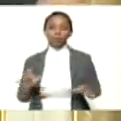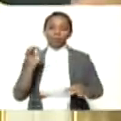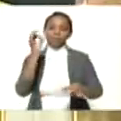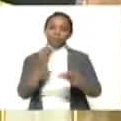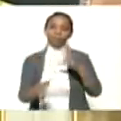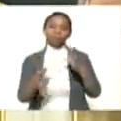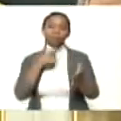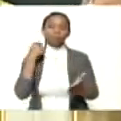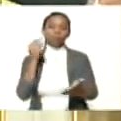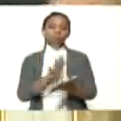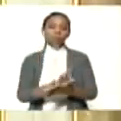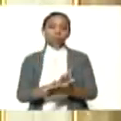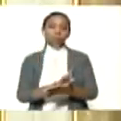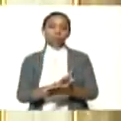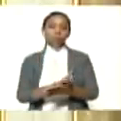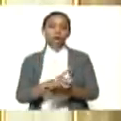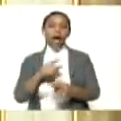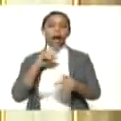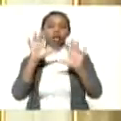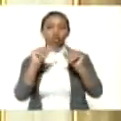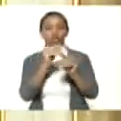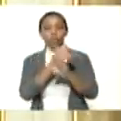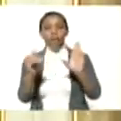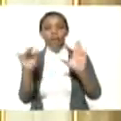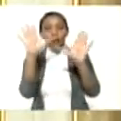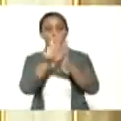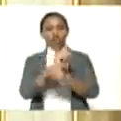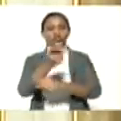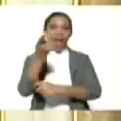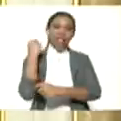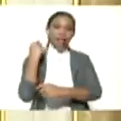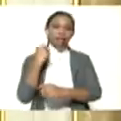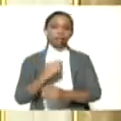Lamentablemente perdimos la batalla a las 11:30 de la noche de ayer